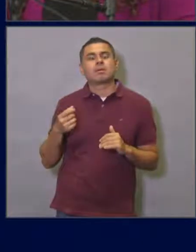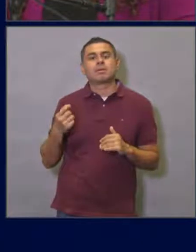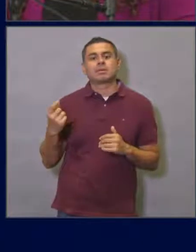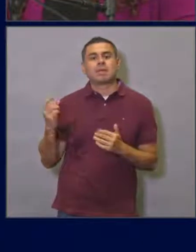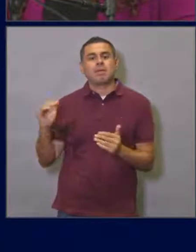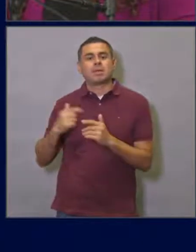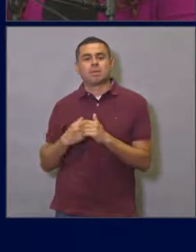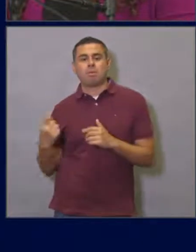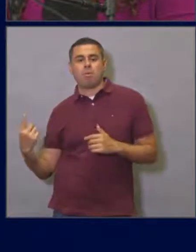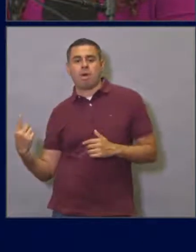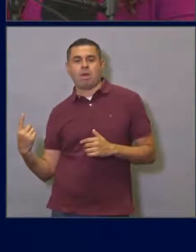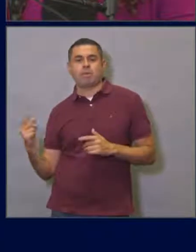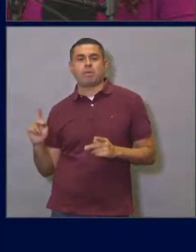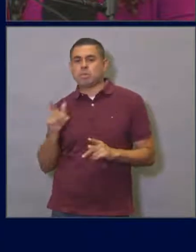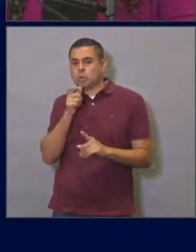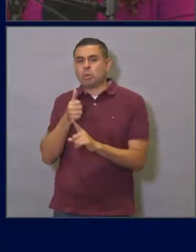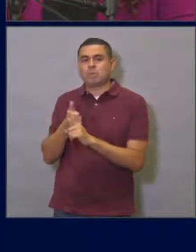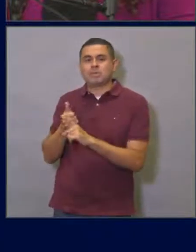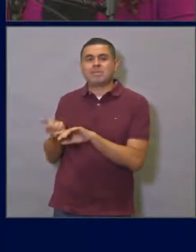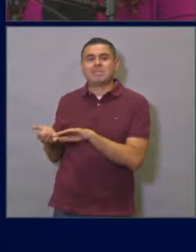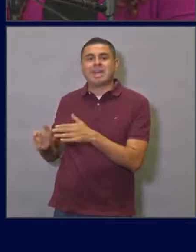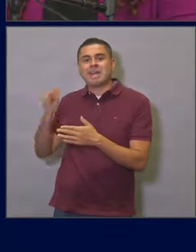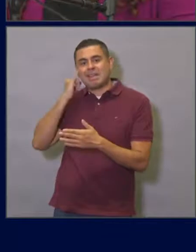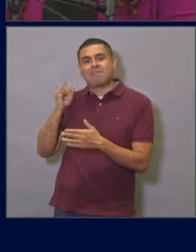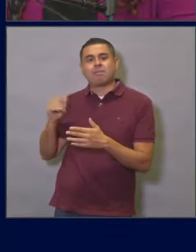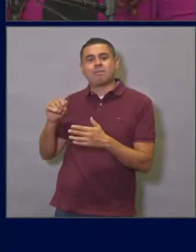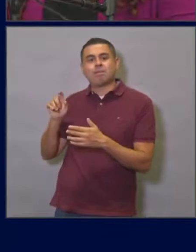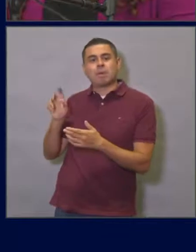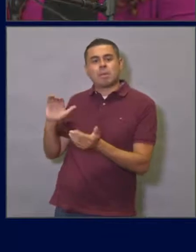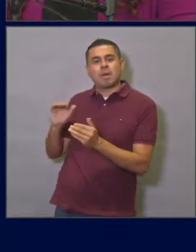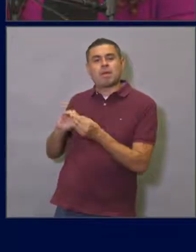habitantes. Next slide, please.